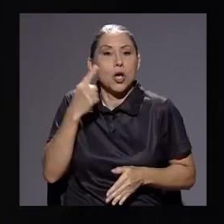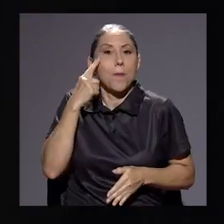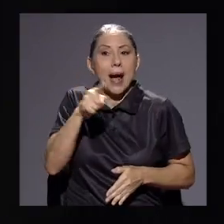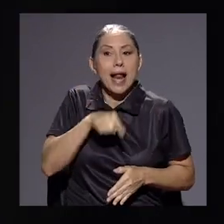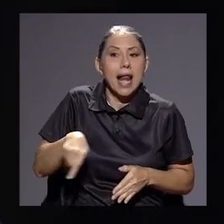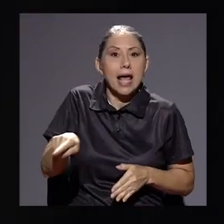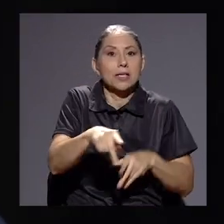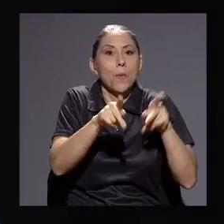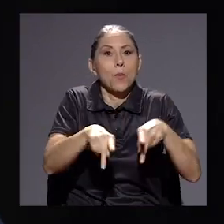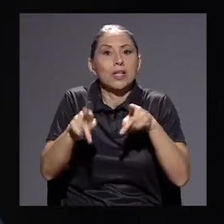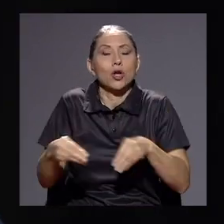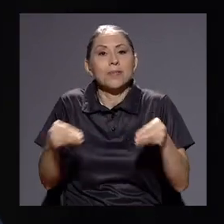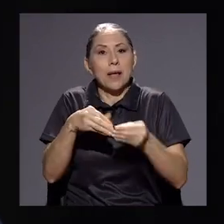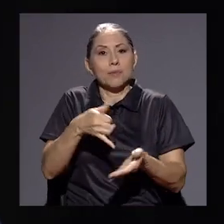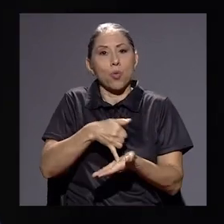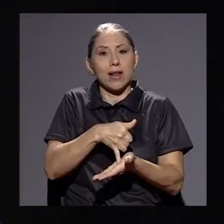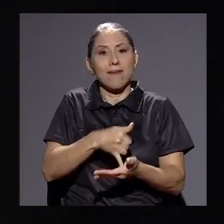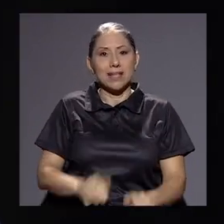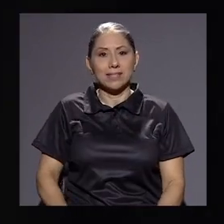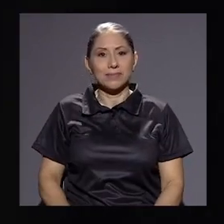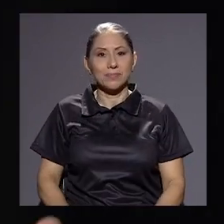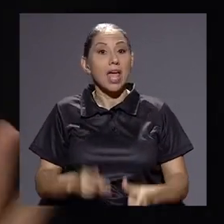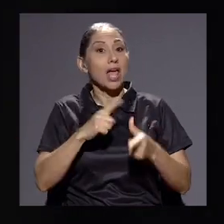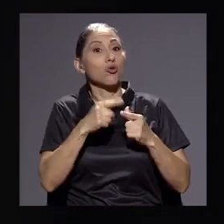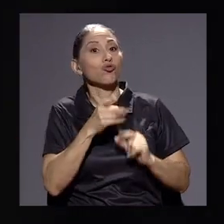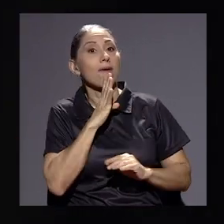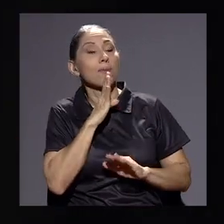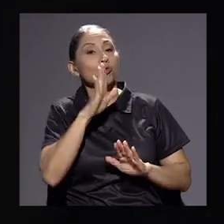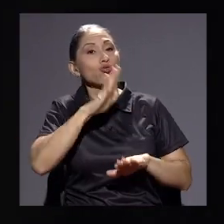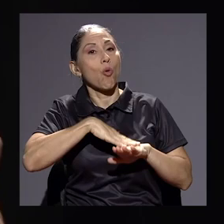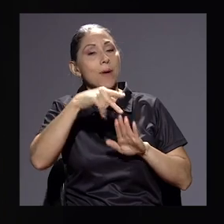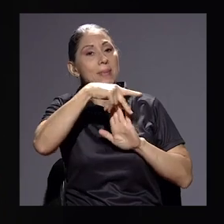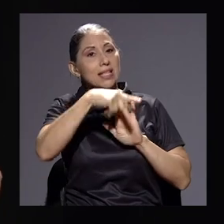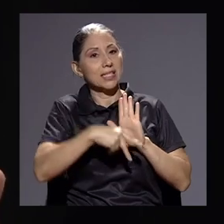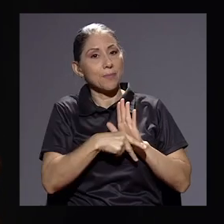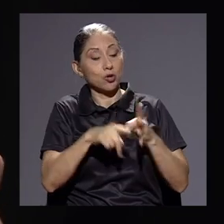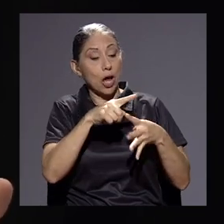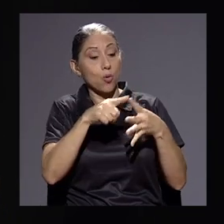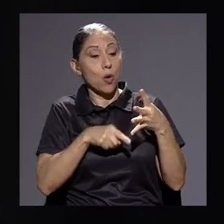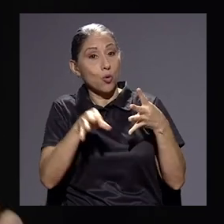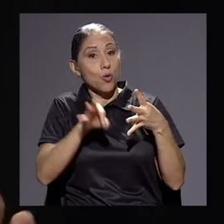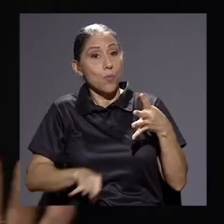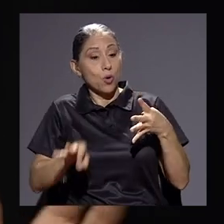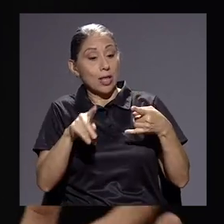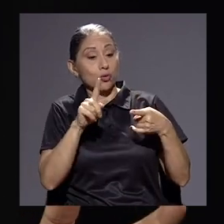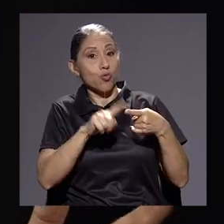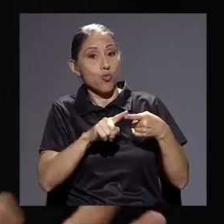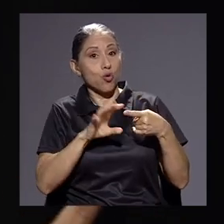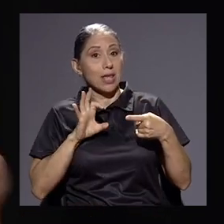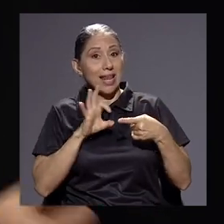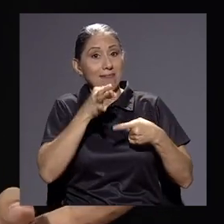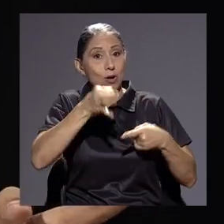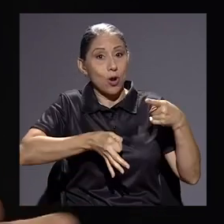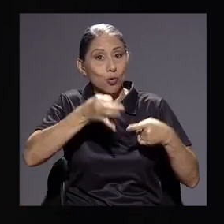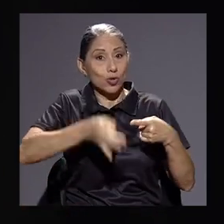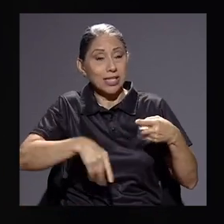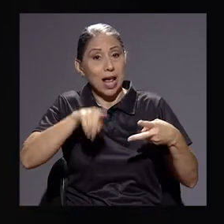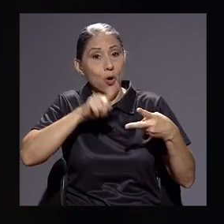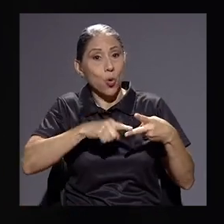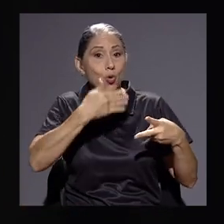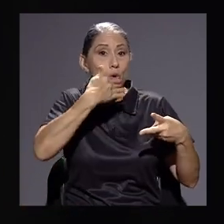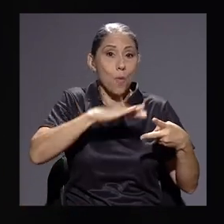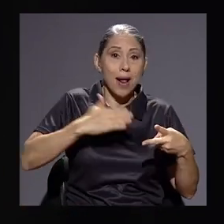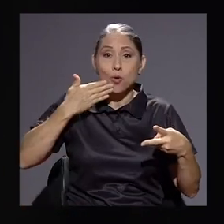más vulnerables. Hagamos el salto a los principios, entonces. Hay cuatro que son muy importantes. Uno tiene que ver con la justicia, lo otro entre lo malo y lo bueno, que es